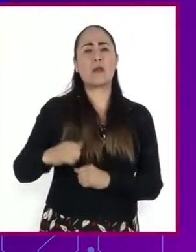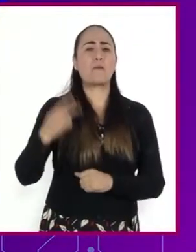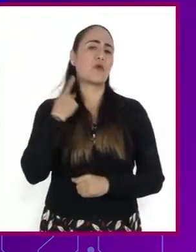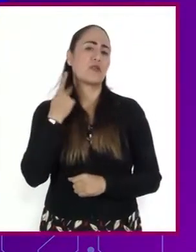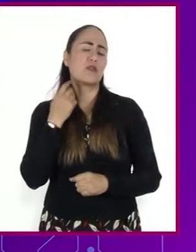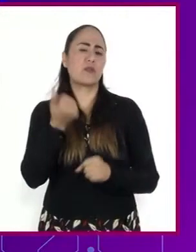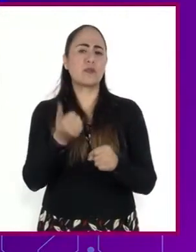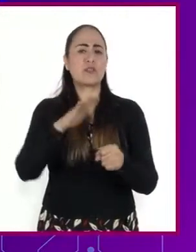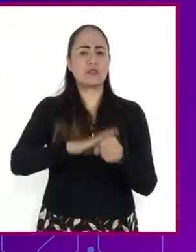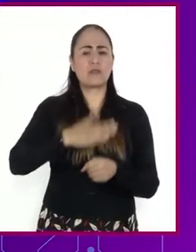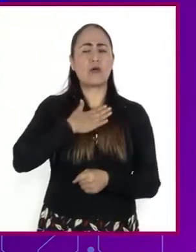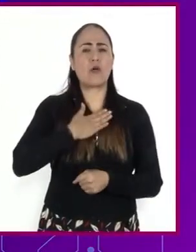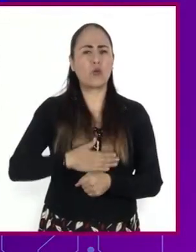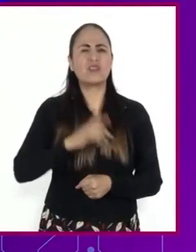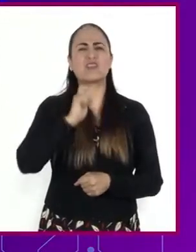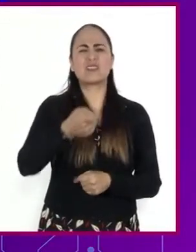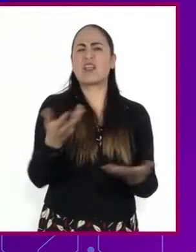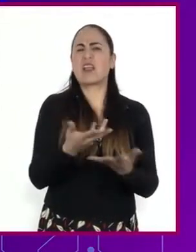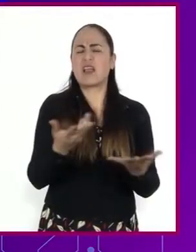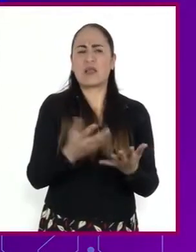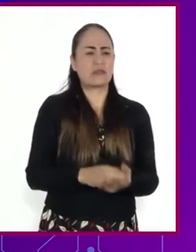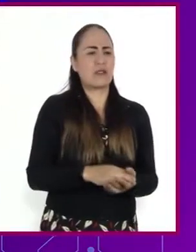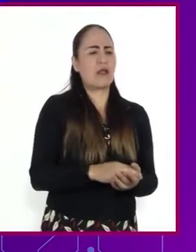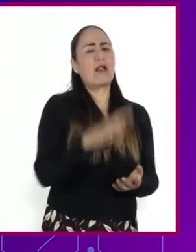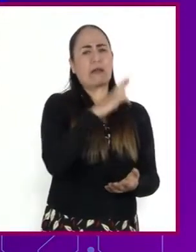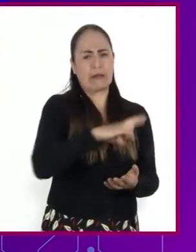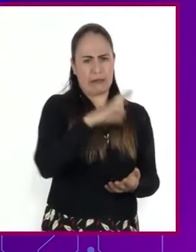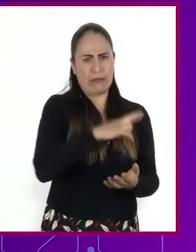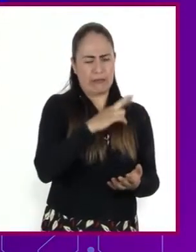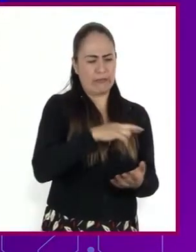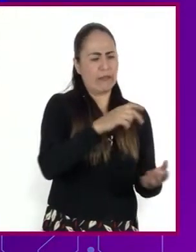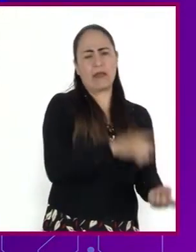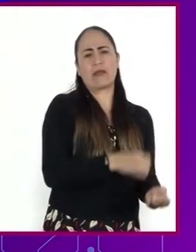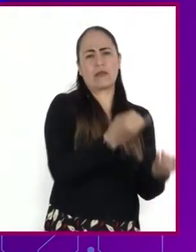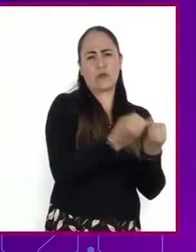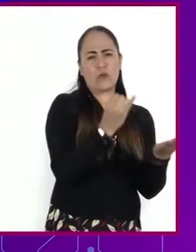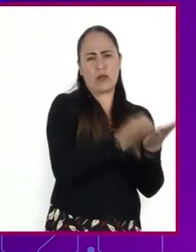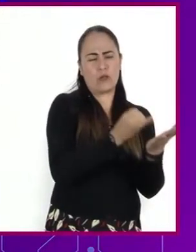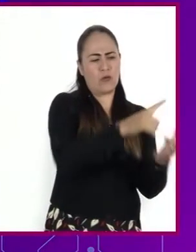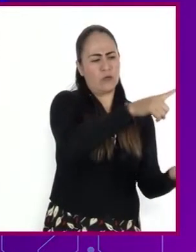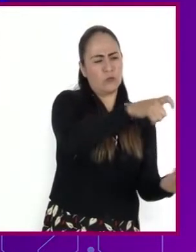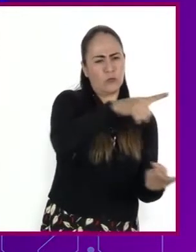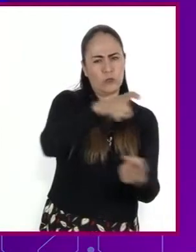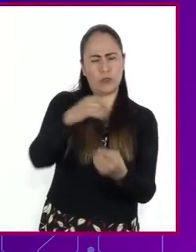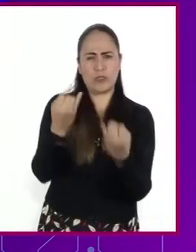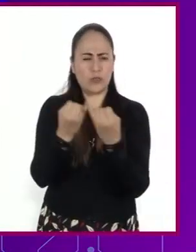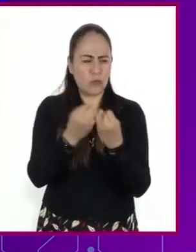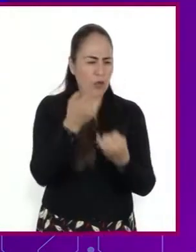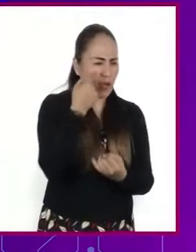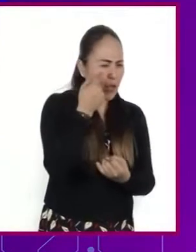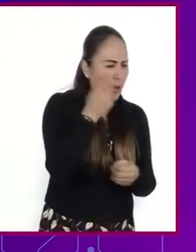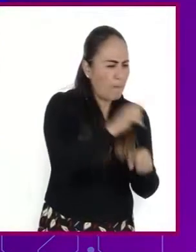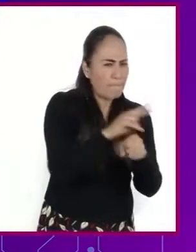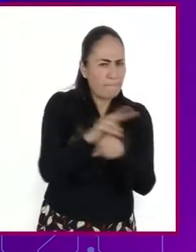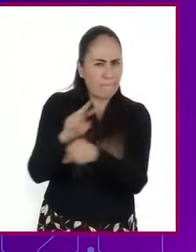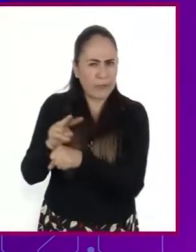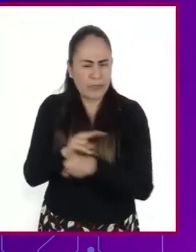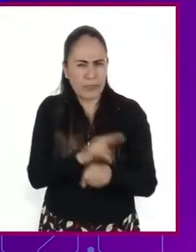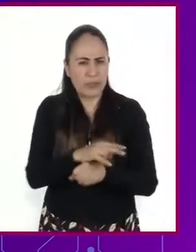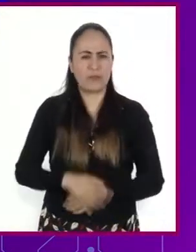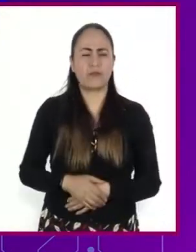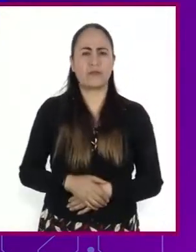extensiones territoriales como las provincias y reinos. Cuidaba el cumplimiento de las leyes y de la justicia, además de enviar el tributo